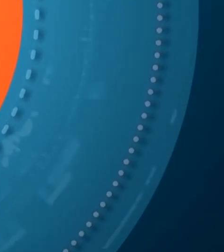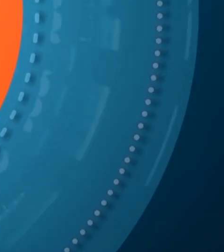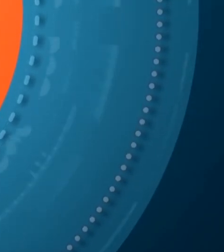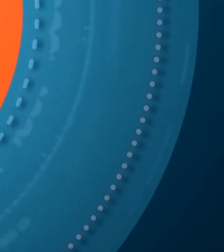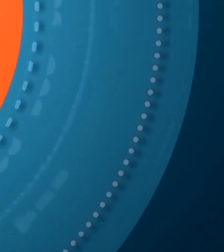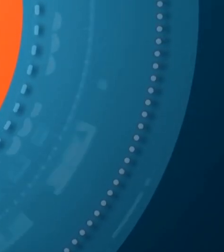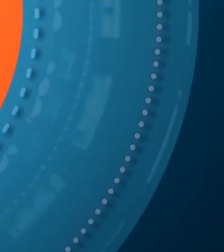¡Suscríbete al canal! ¡Gracias! ¡Gracias! ¡Gracias! ¡Gracias!